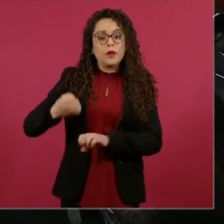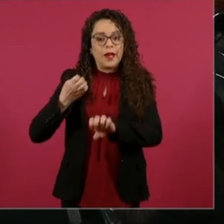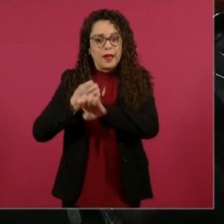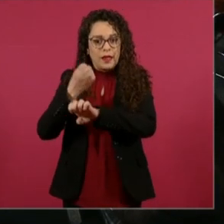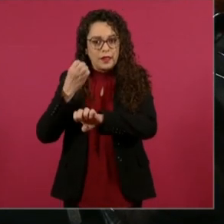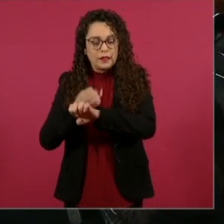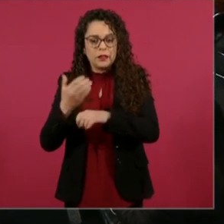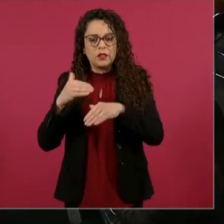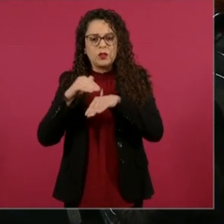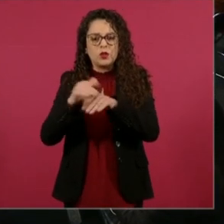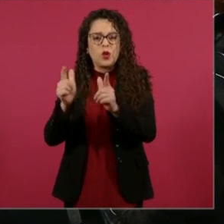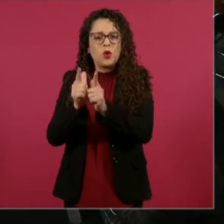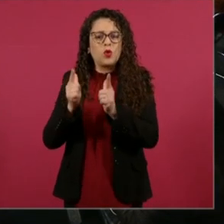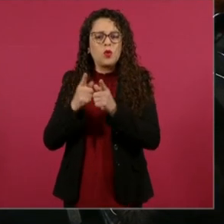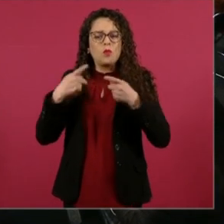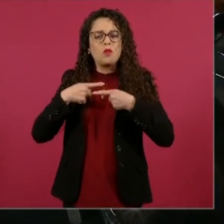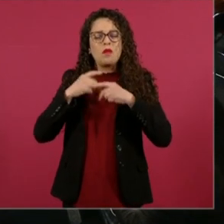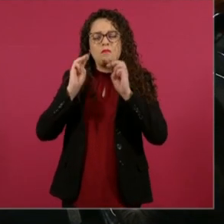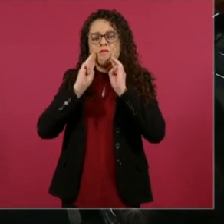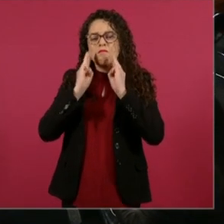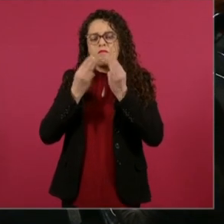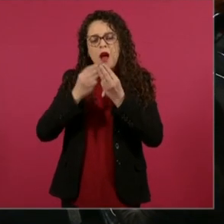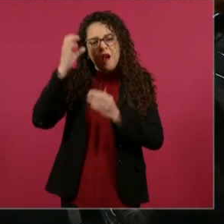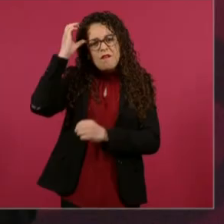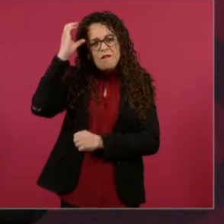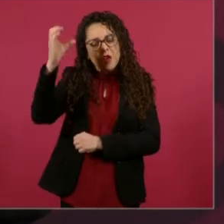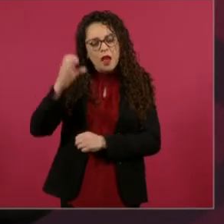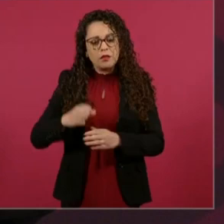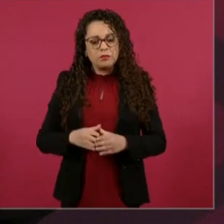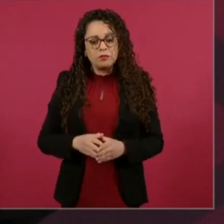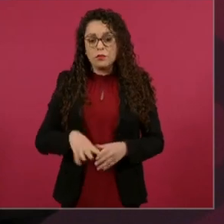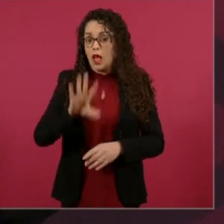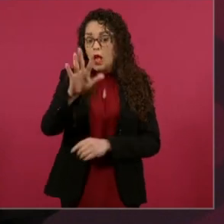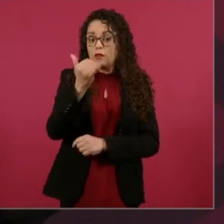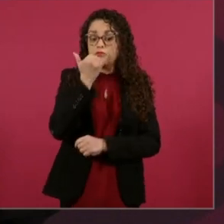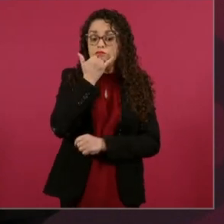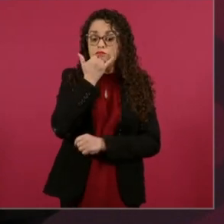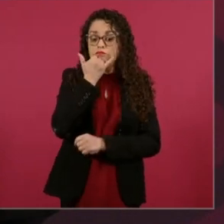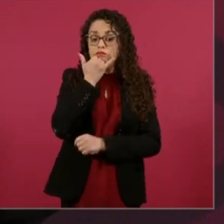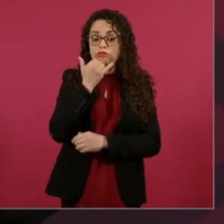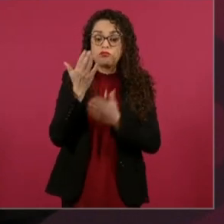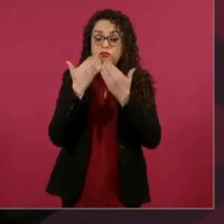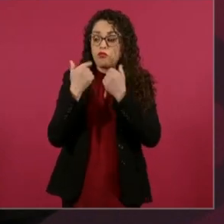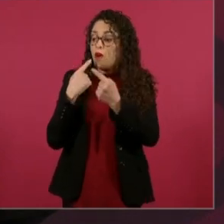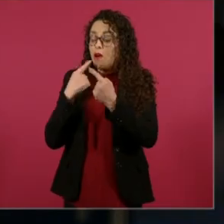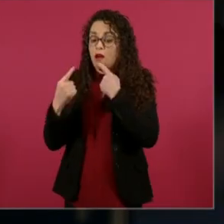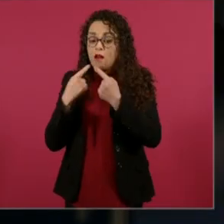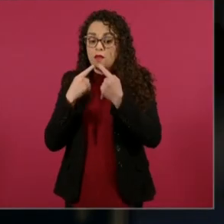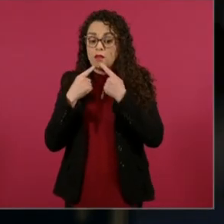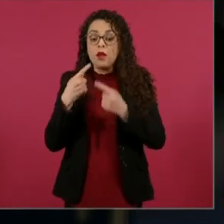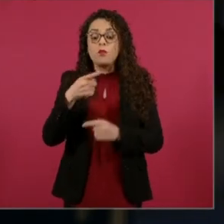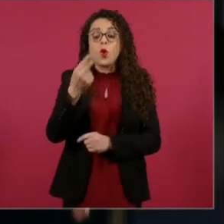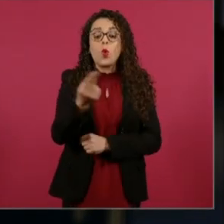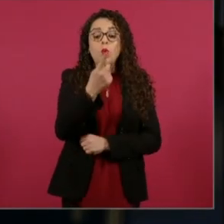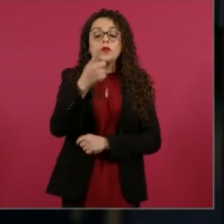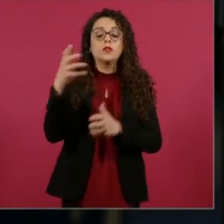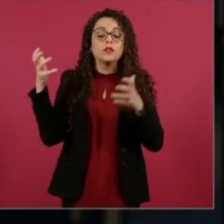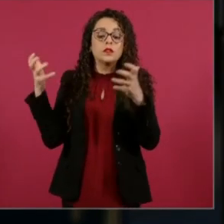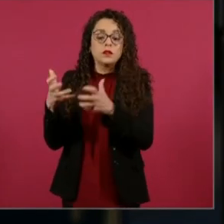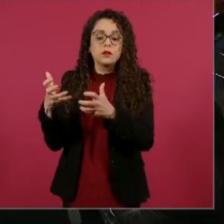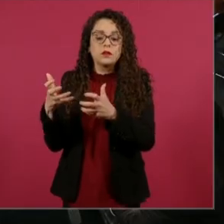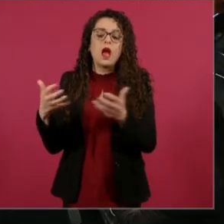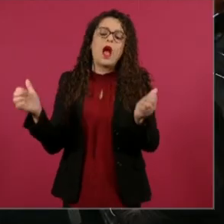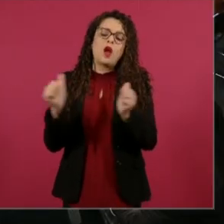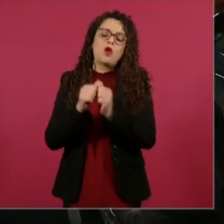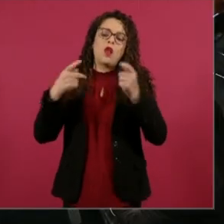grupos criminales? No hay, nosotros no tenemos acuerdos con ellos. No, pero ¿qué, ustedes qué están haciendo ante ese acuerdo? Ah, nosotros estamos trabajando con